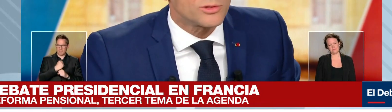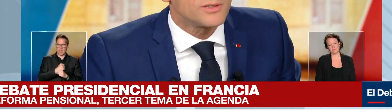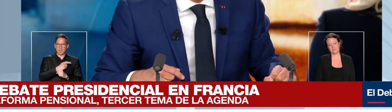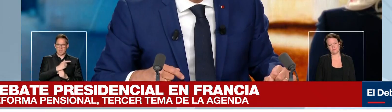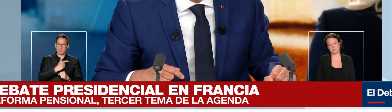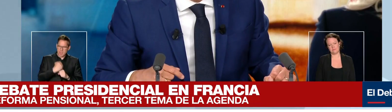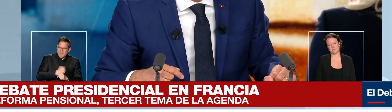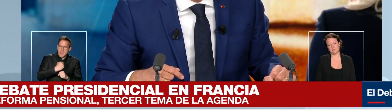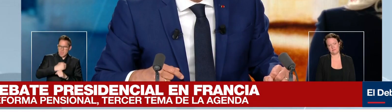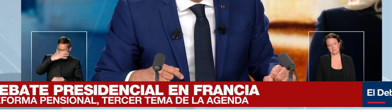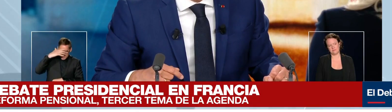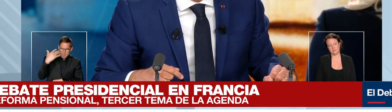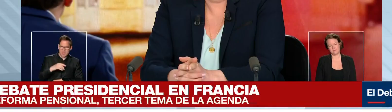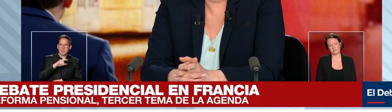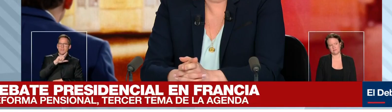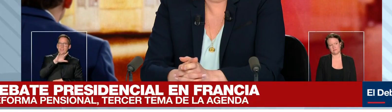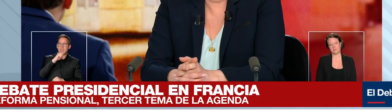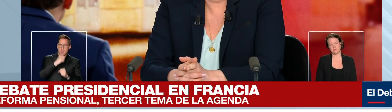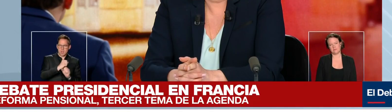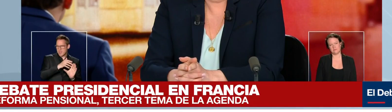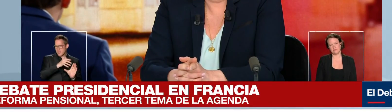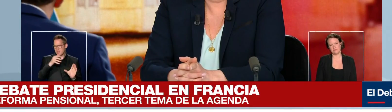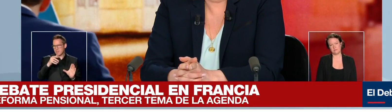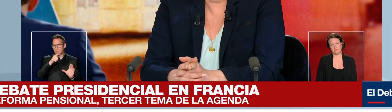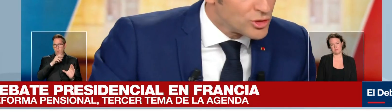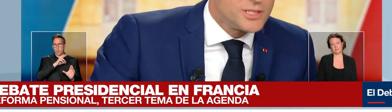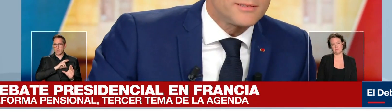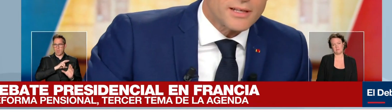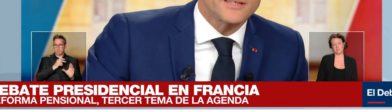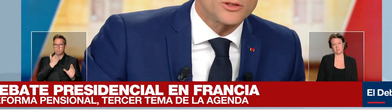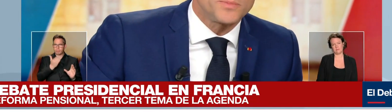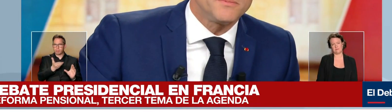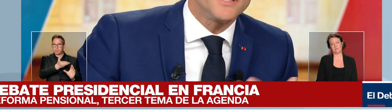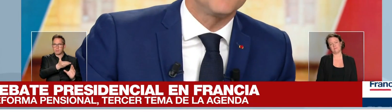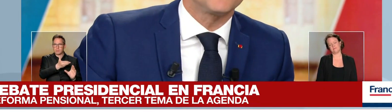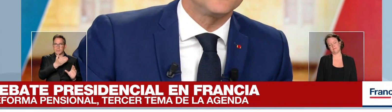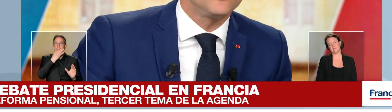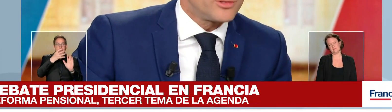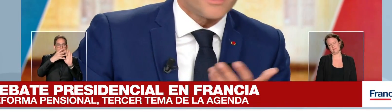alguien que comienza a los 25 años, termina a los 67. En este,